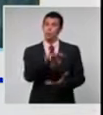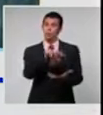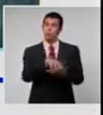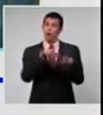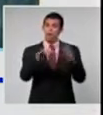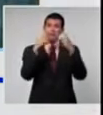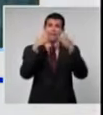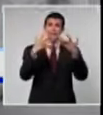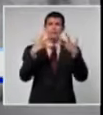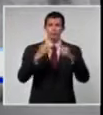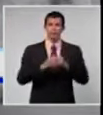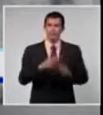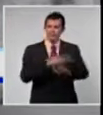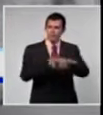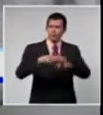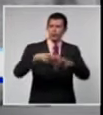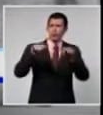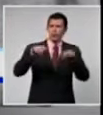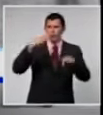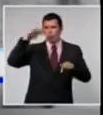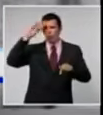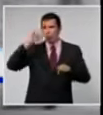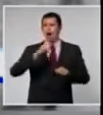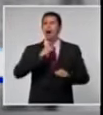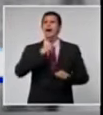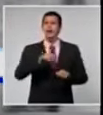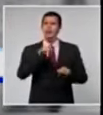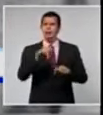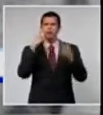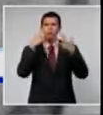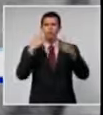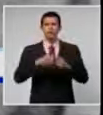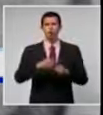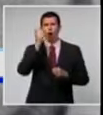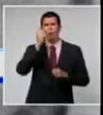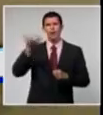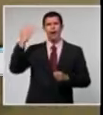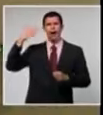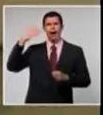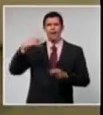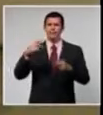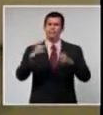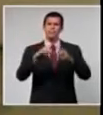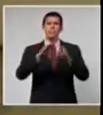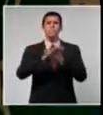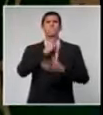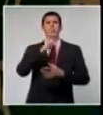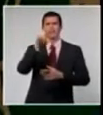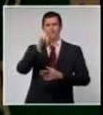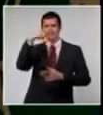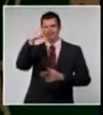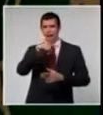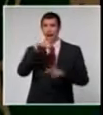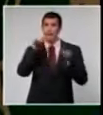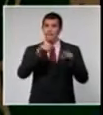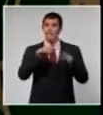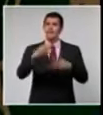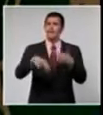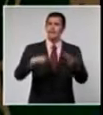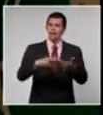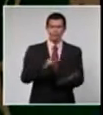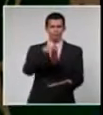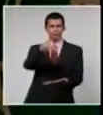nuestra historia. Aquí desplegó su oratoria Julio Antonio Mella, defendiendo la unidad entre el liderazgo estudiantil y los obreros en el proceso por la